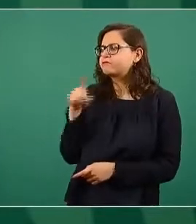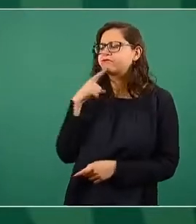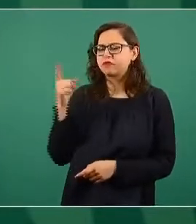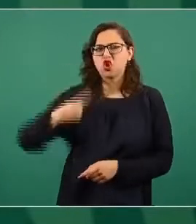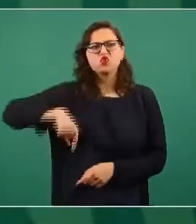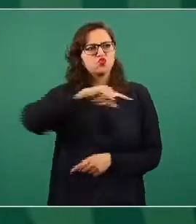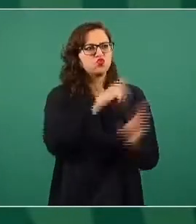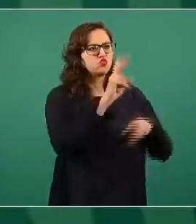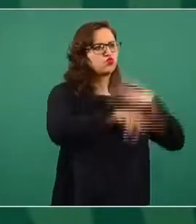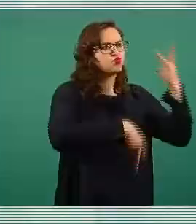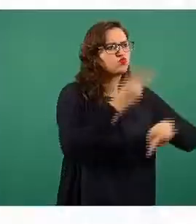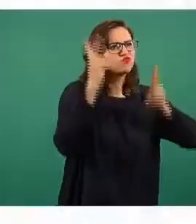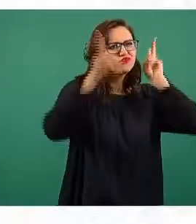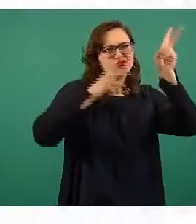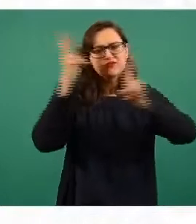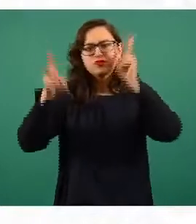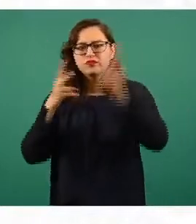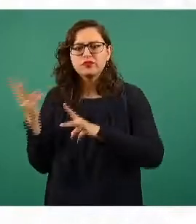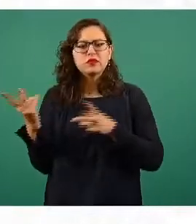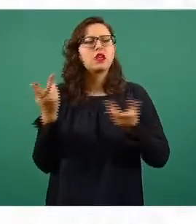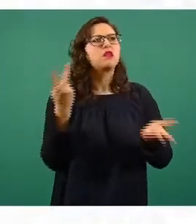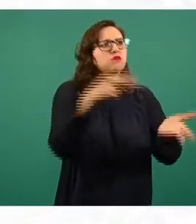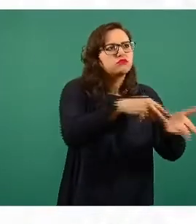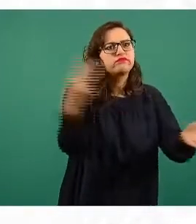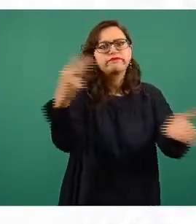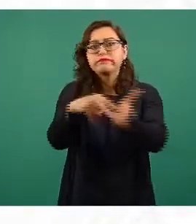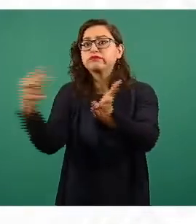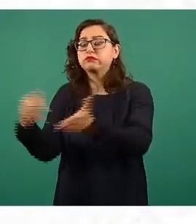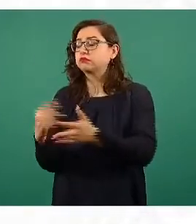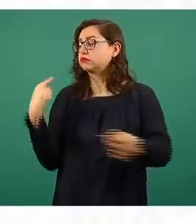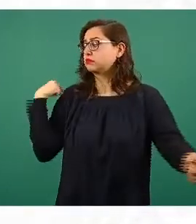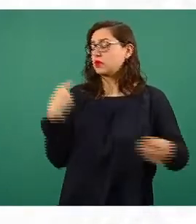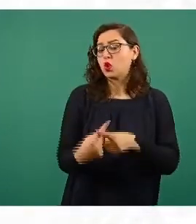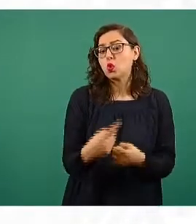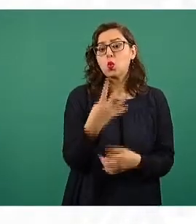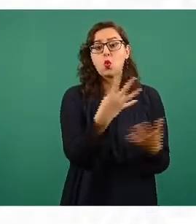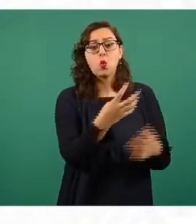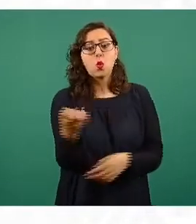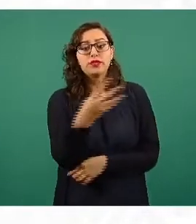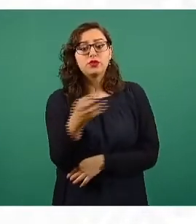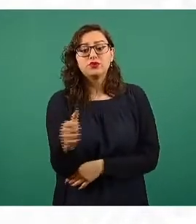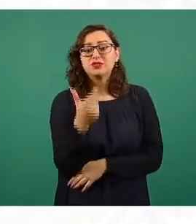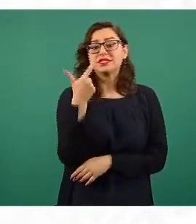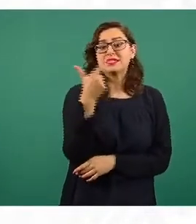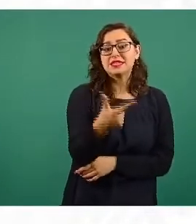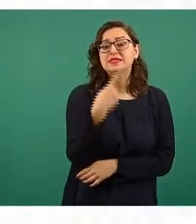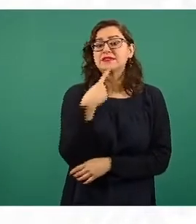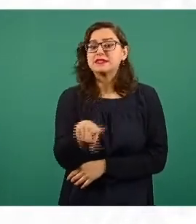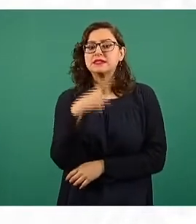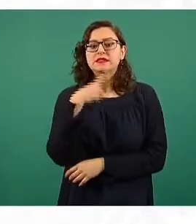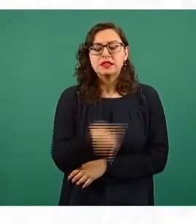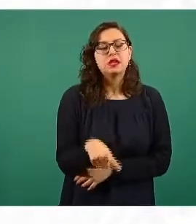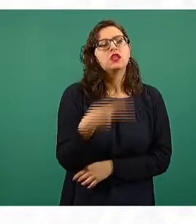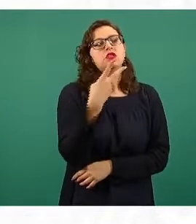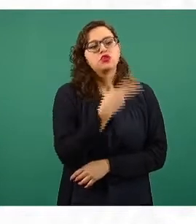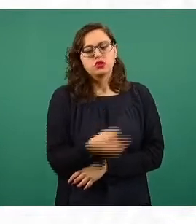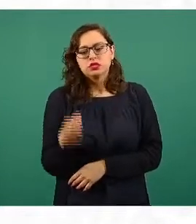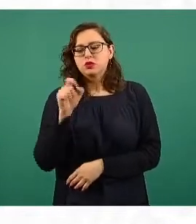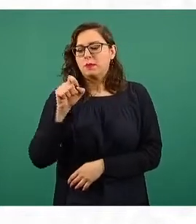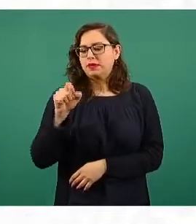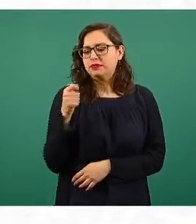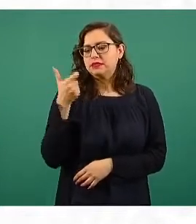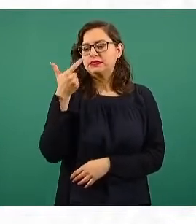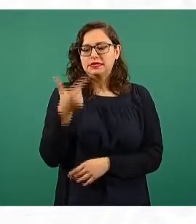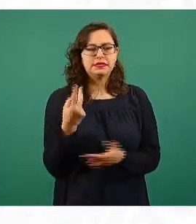407 denuncias y quejas se presentaron. Las atendimos mediante 227 verificaciones o